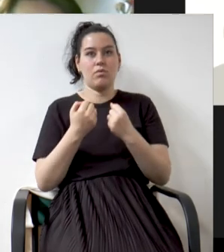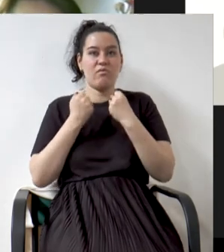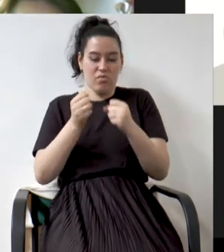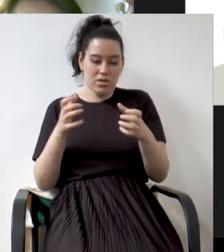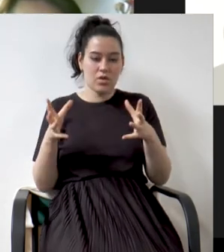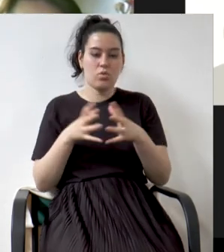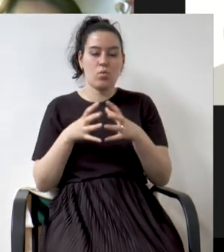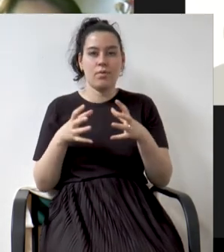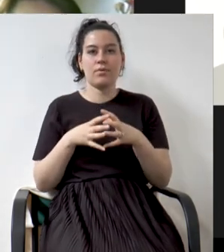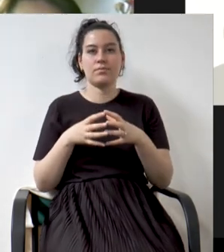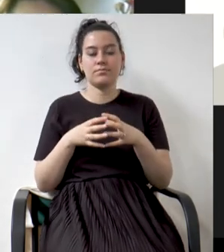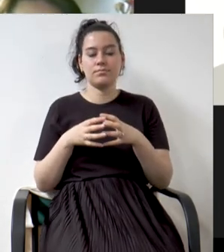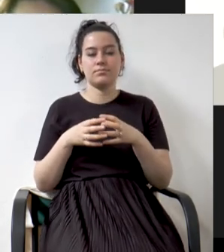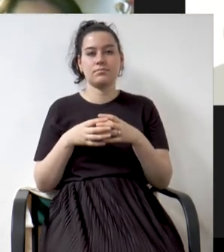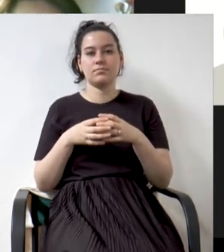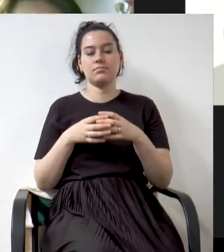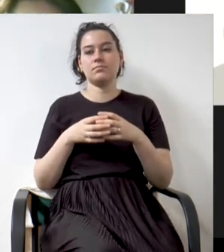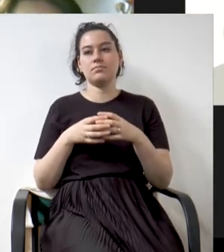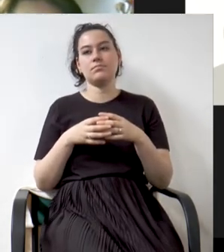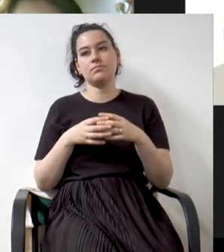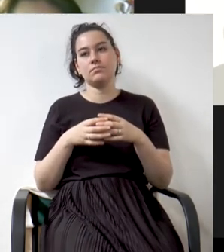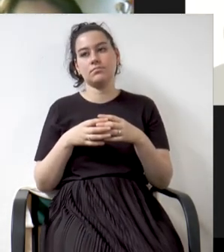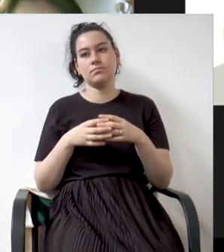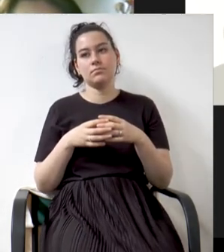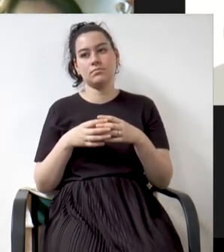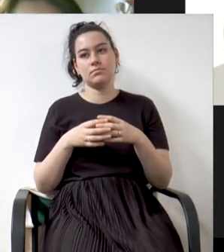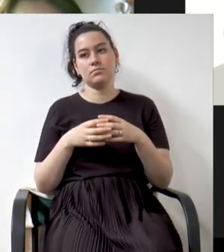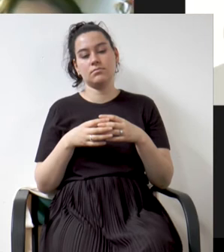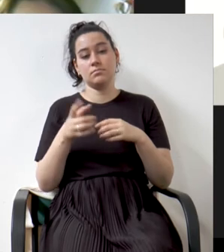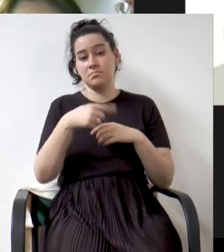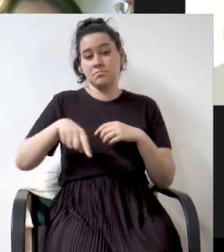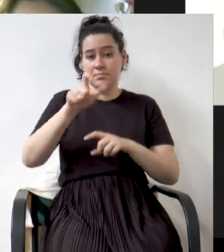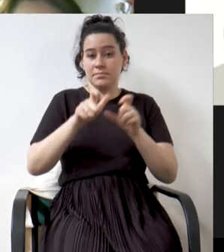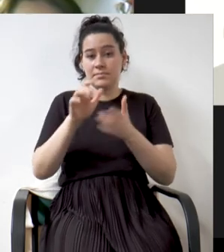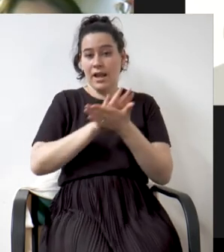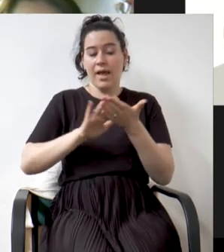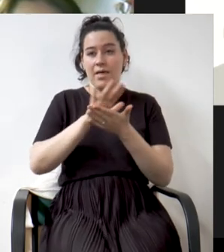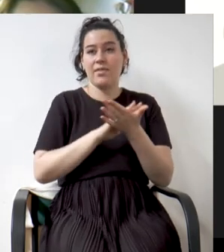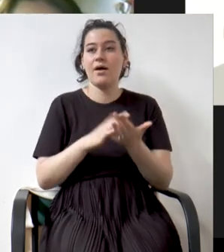rincones muy débiles académicamente. Y aunque nadie lo dice,